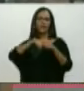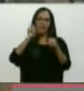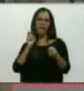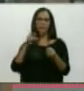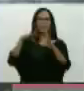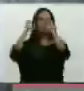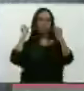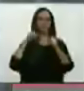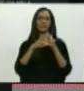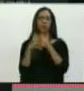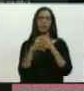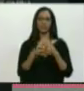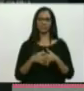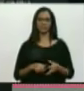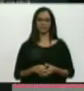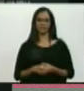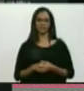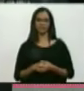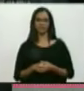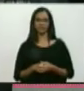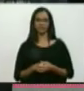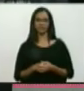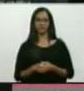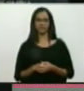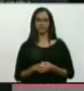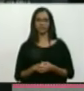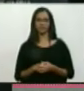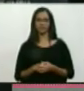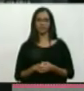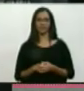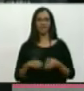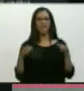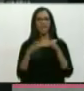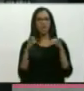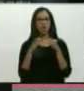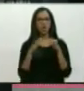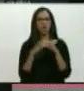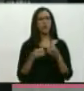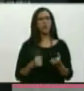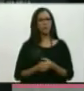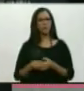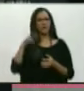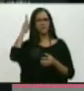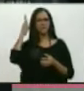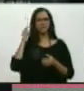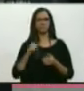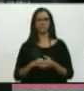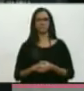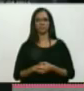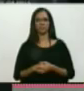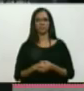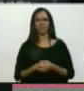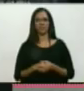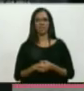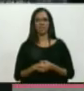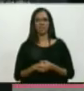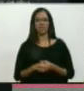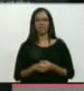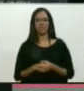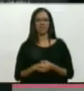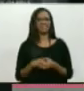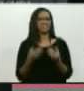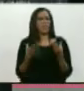Unidos, Pachito Santos. Bueno, grupo de Lima. Uy, eso va a ser un chicharrón para ti. Un chicharrón, porque está